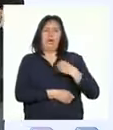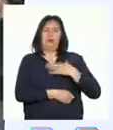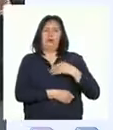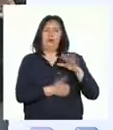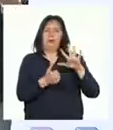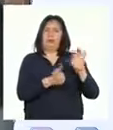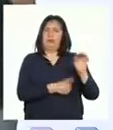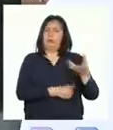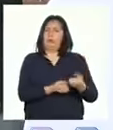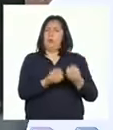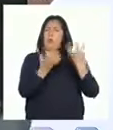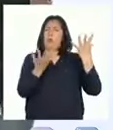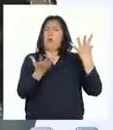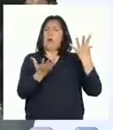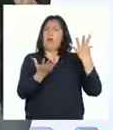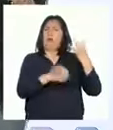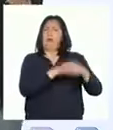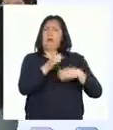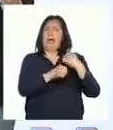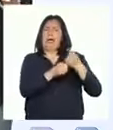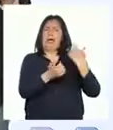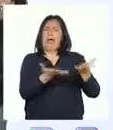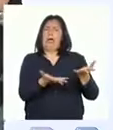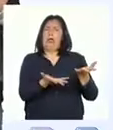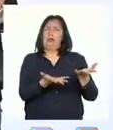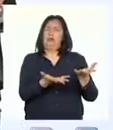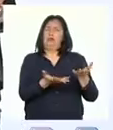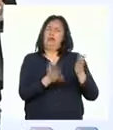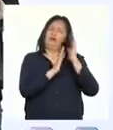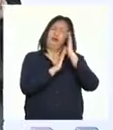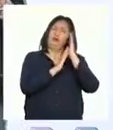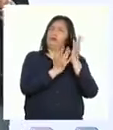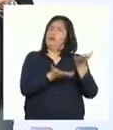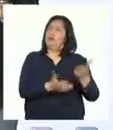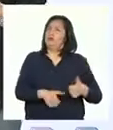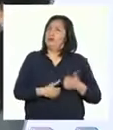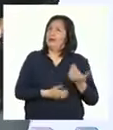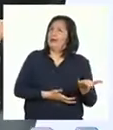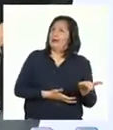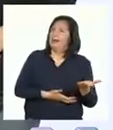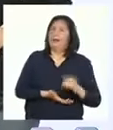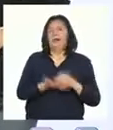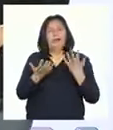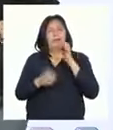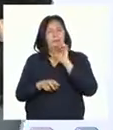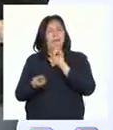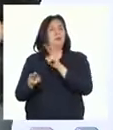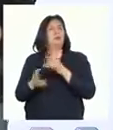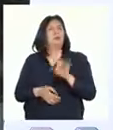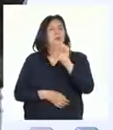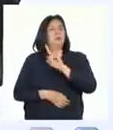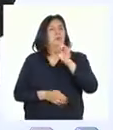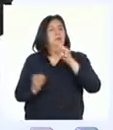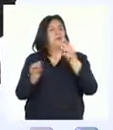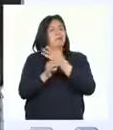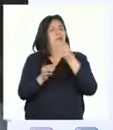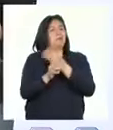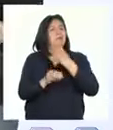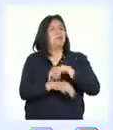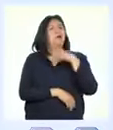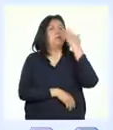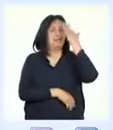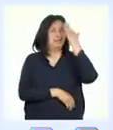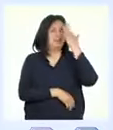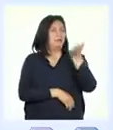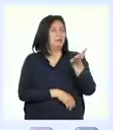60 años, ¿cuántos años de su vida los habrá pasado durmiendo? Ahora veremos cómo usar la matemática para